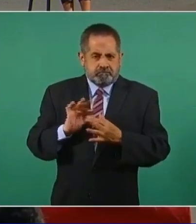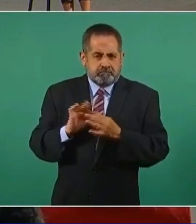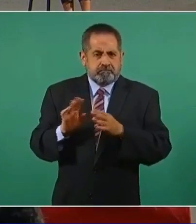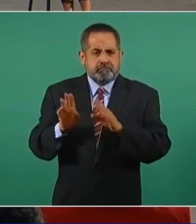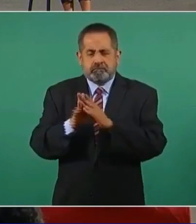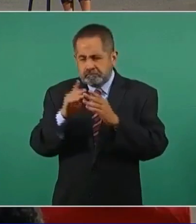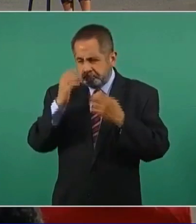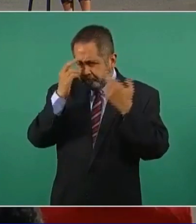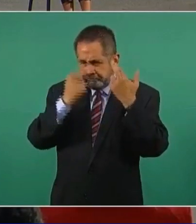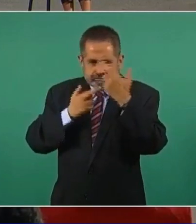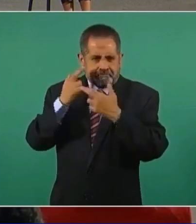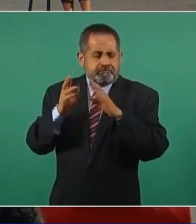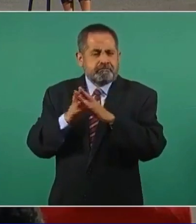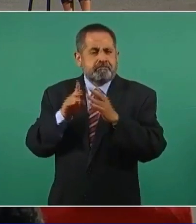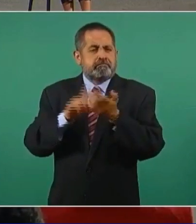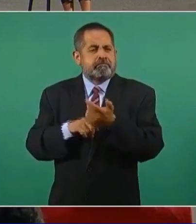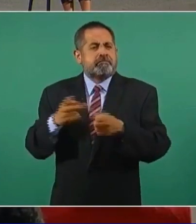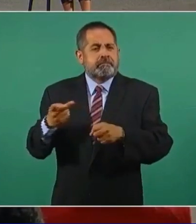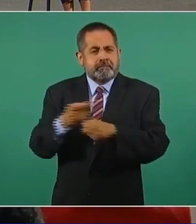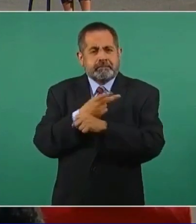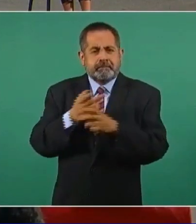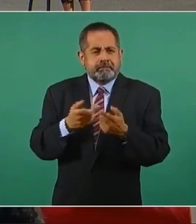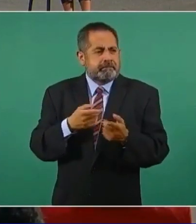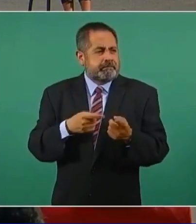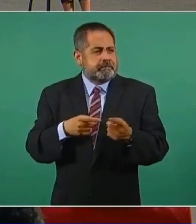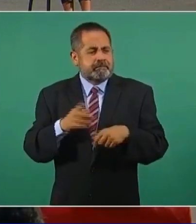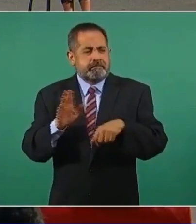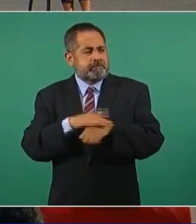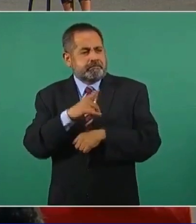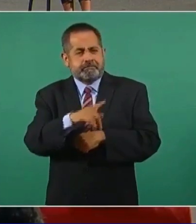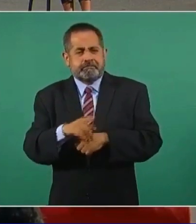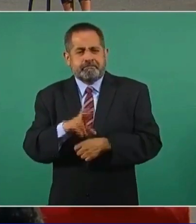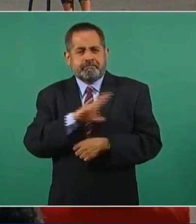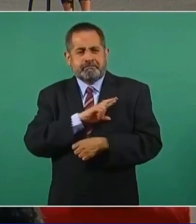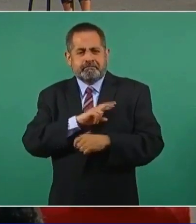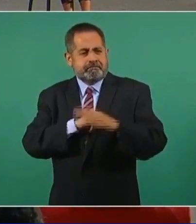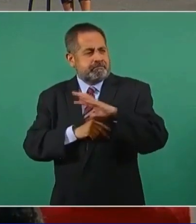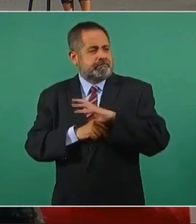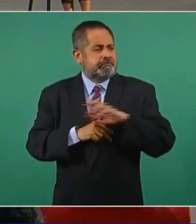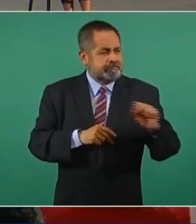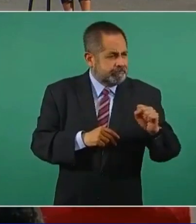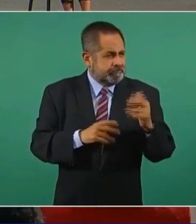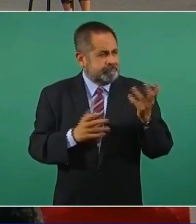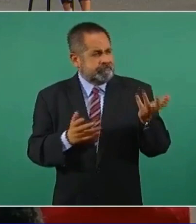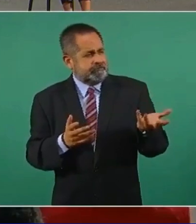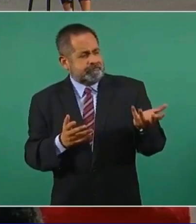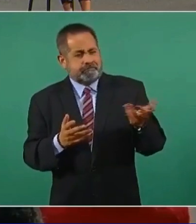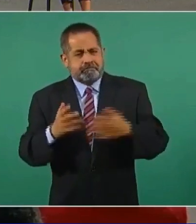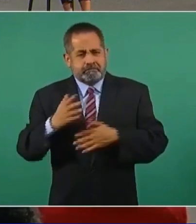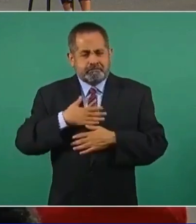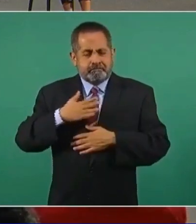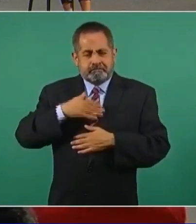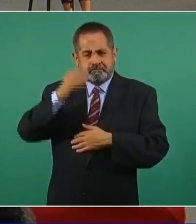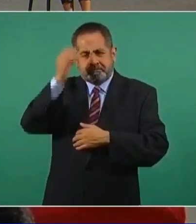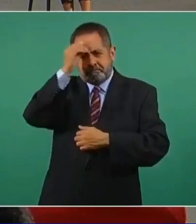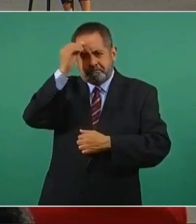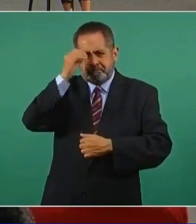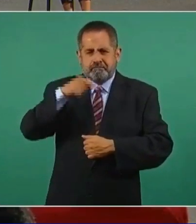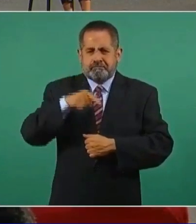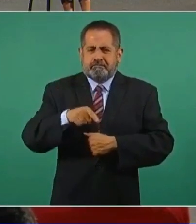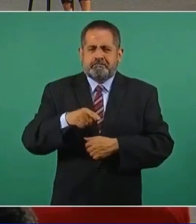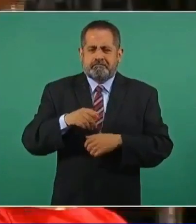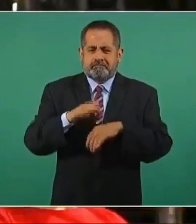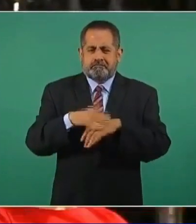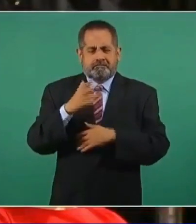se revisara cómo se hicieron esas privatizaciones, porque en mi opinión pasaron cosas